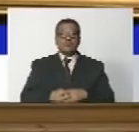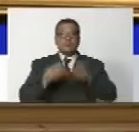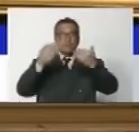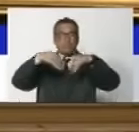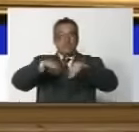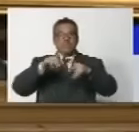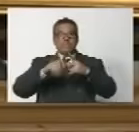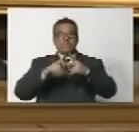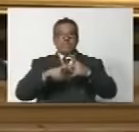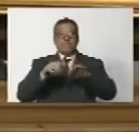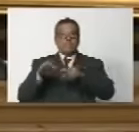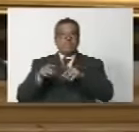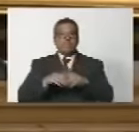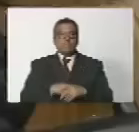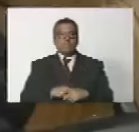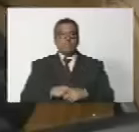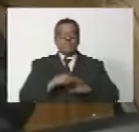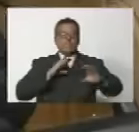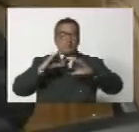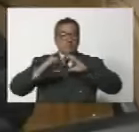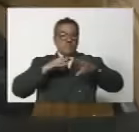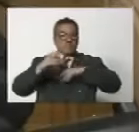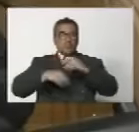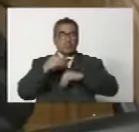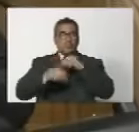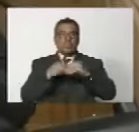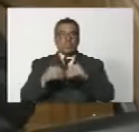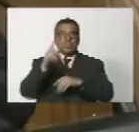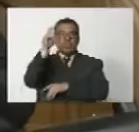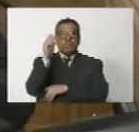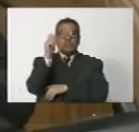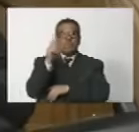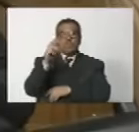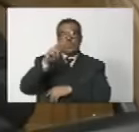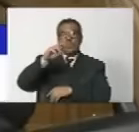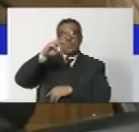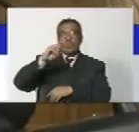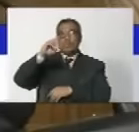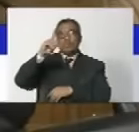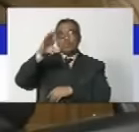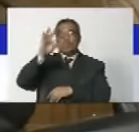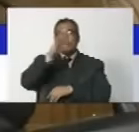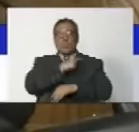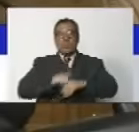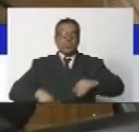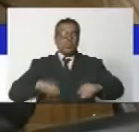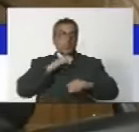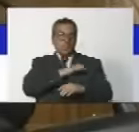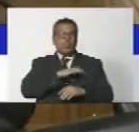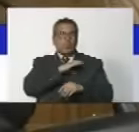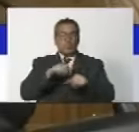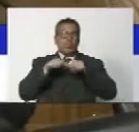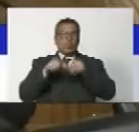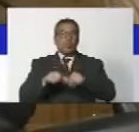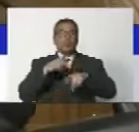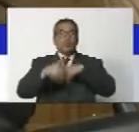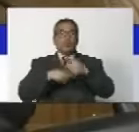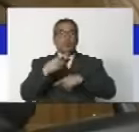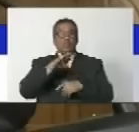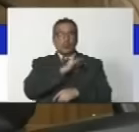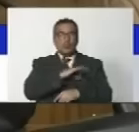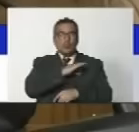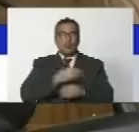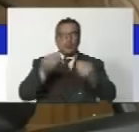Siguiente punto de la cuenta, ciudadana secretaria. Comunicaciones suscritas por el diputado Rodolfo Crespo, presidente de la Comisión Permanente de Desarrollo